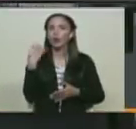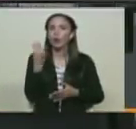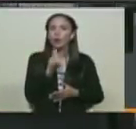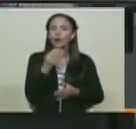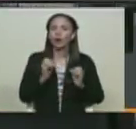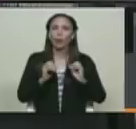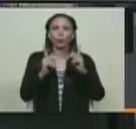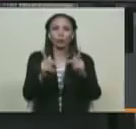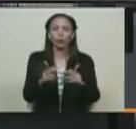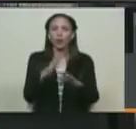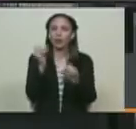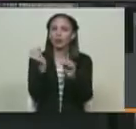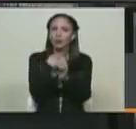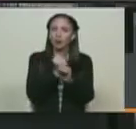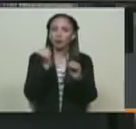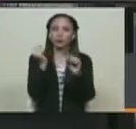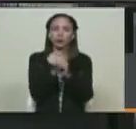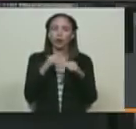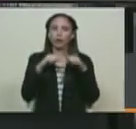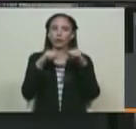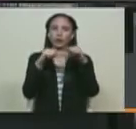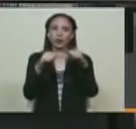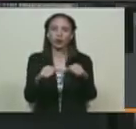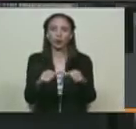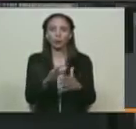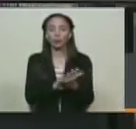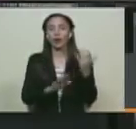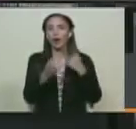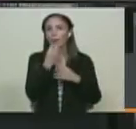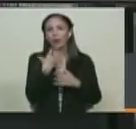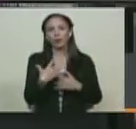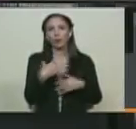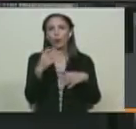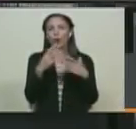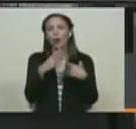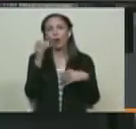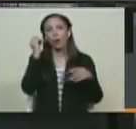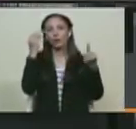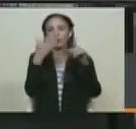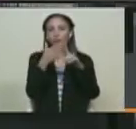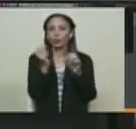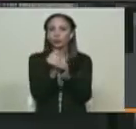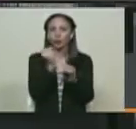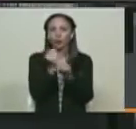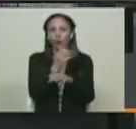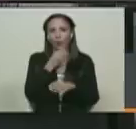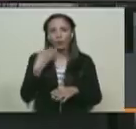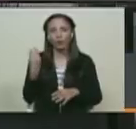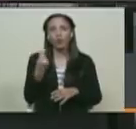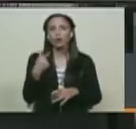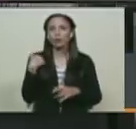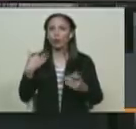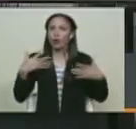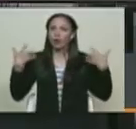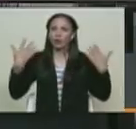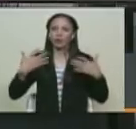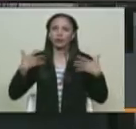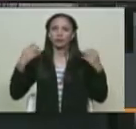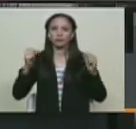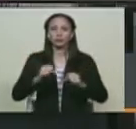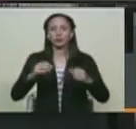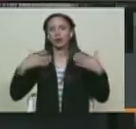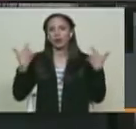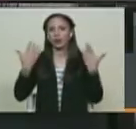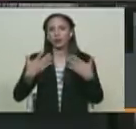estudio, de trabajo permanente. Plan Chamba Juvenil es una belleza, de verdad. Me siento feliz, feliz,